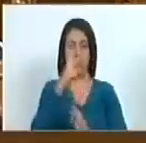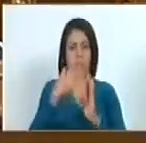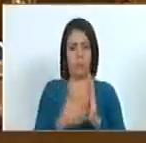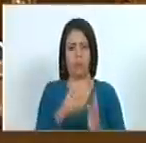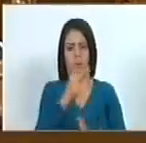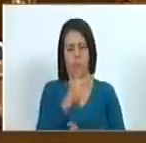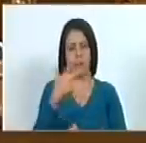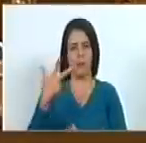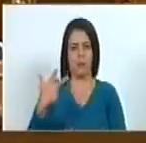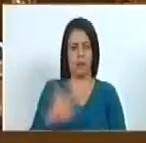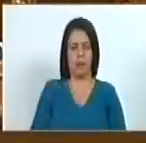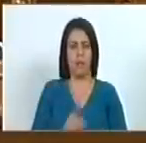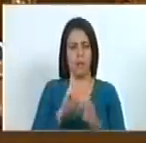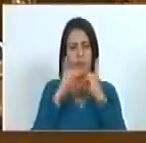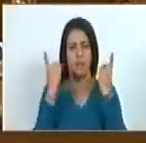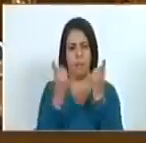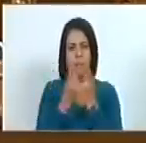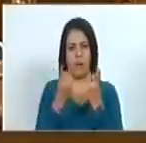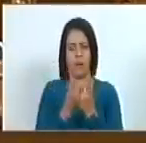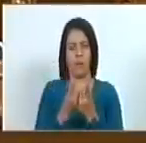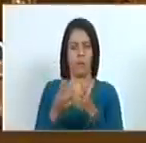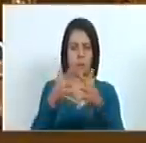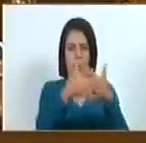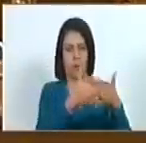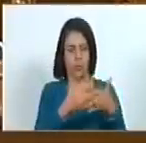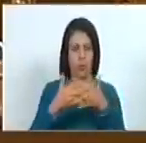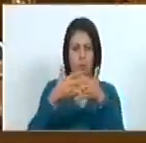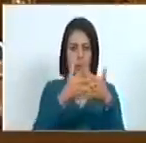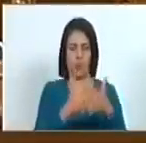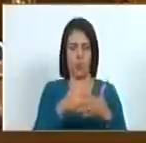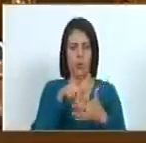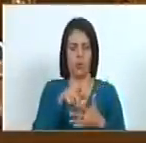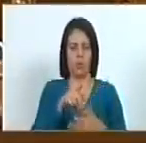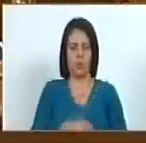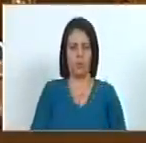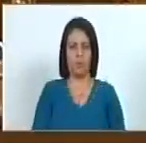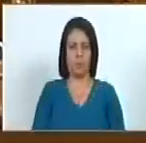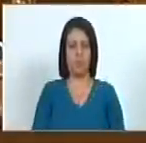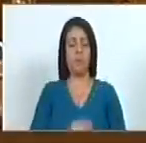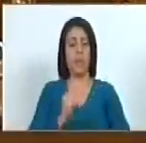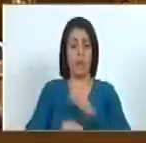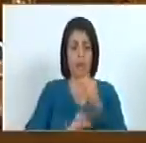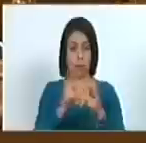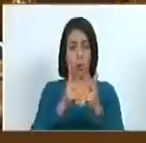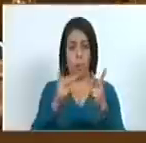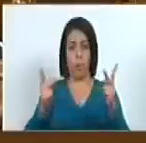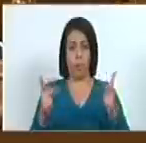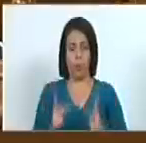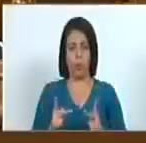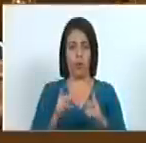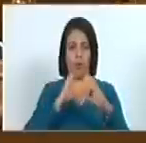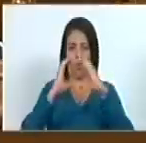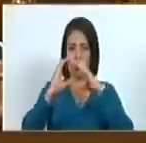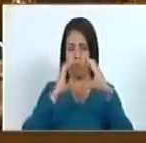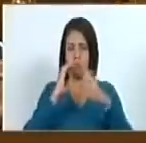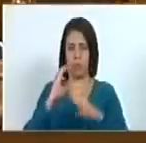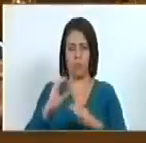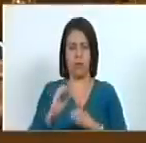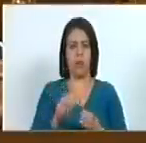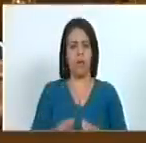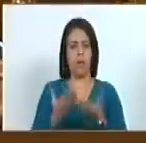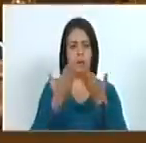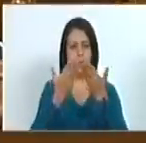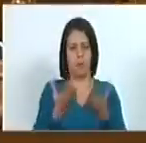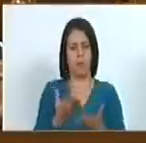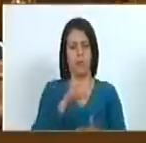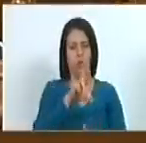de 2023, el Departamento de Estado de los Estados Unidos de América hizo pública una comunicación dirigida